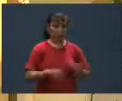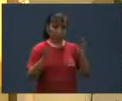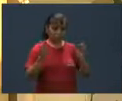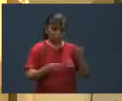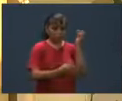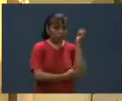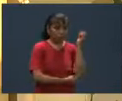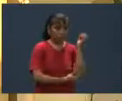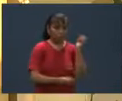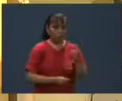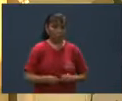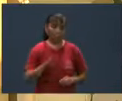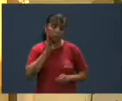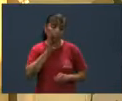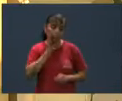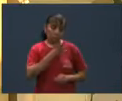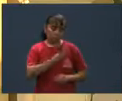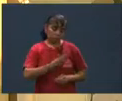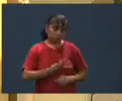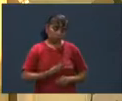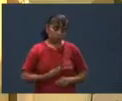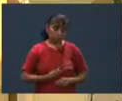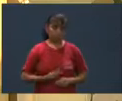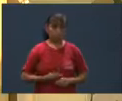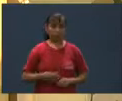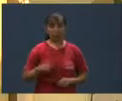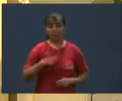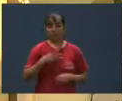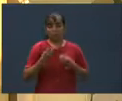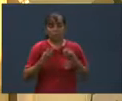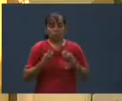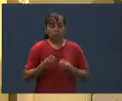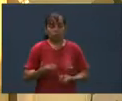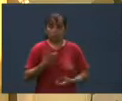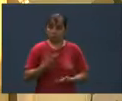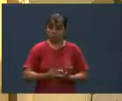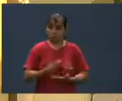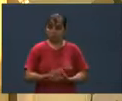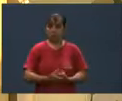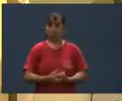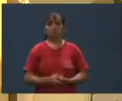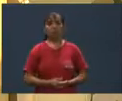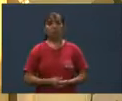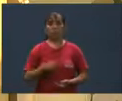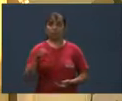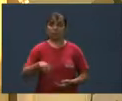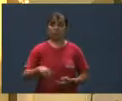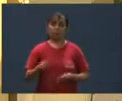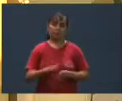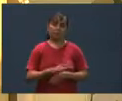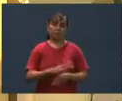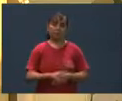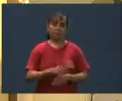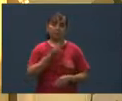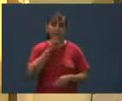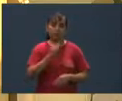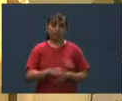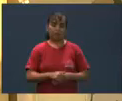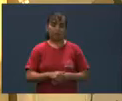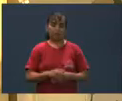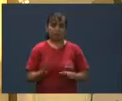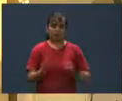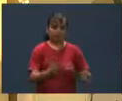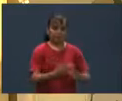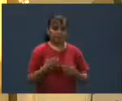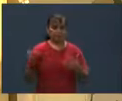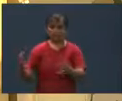entristecido. ¿Por qué? Porque era muy rico. Aquí el problema es apegarme a la